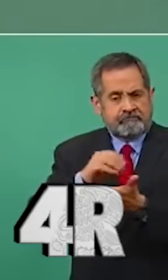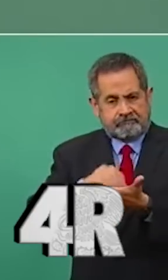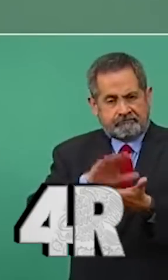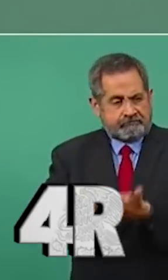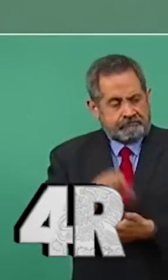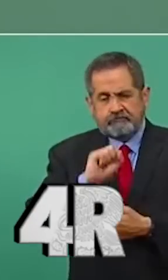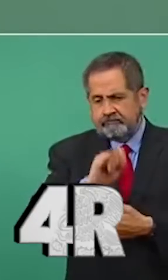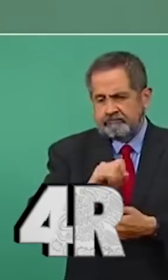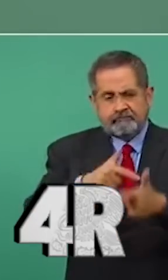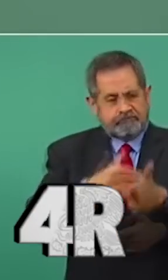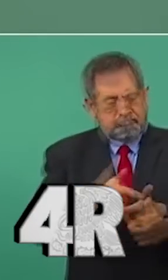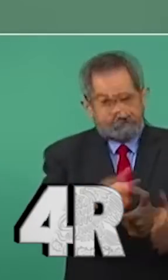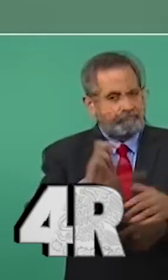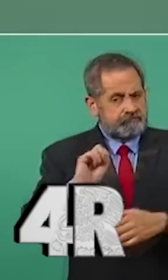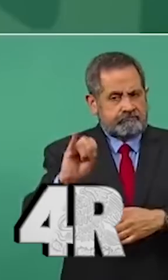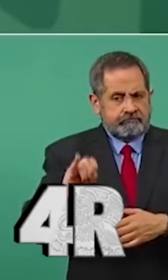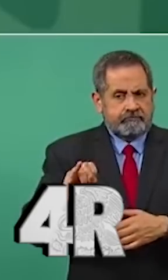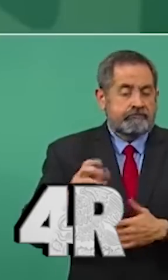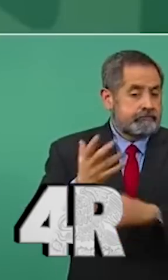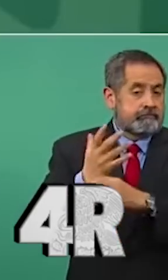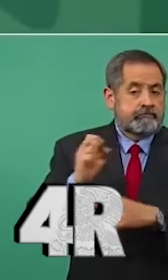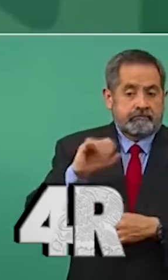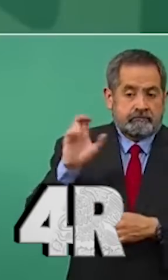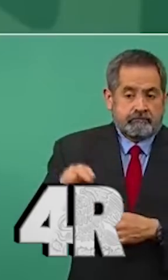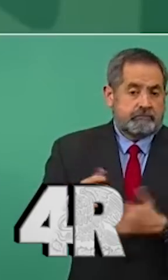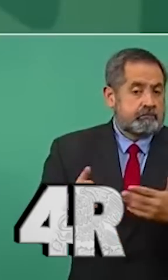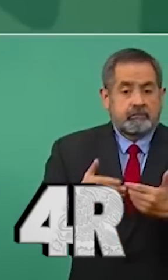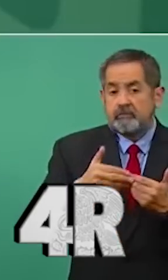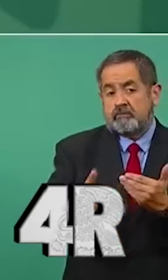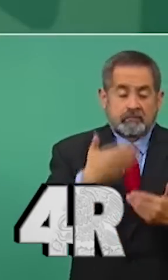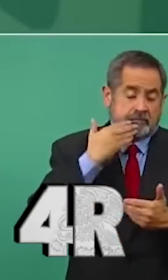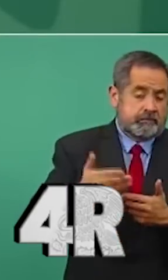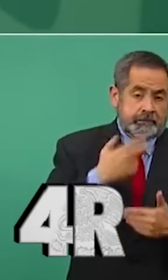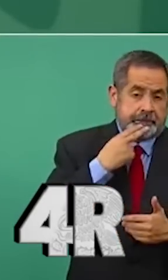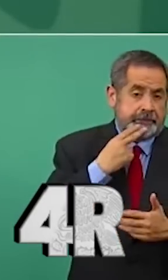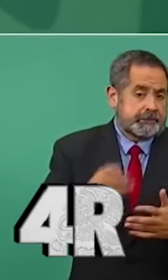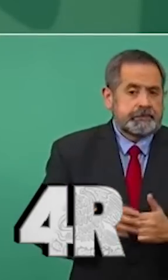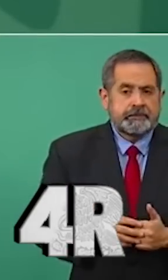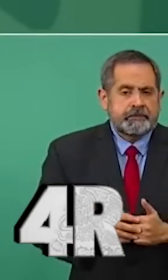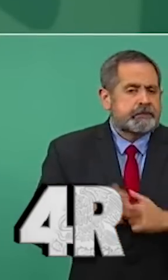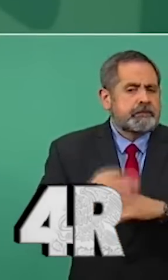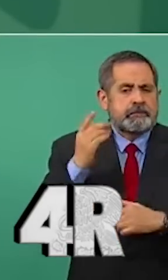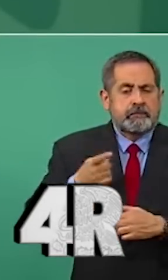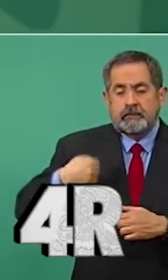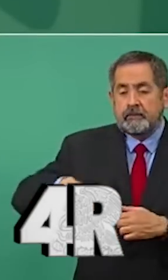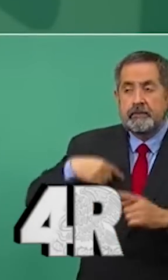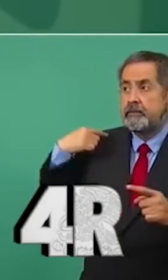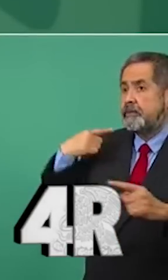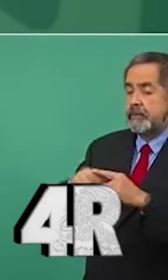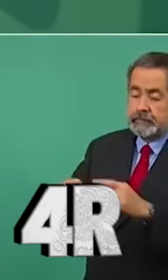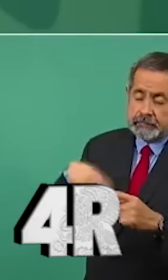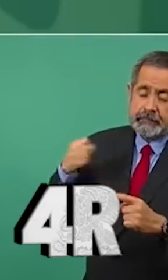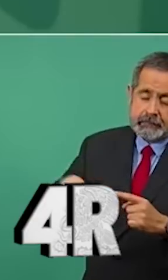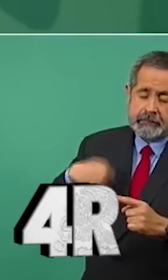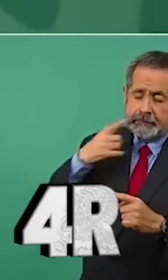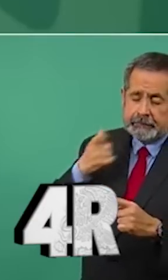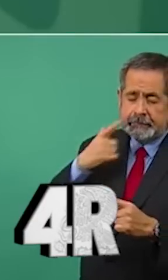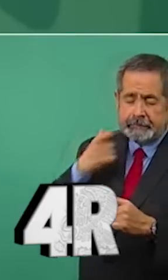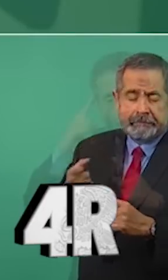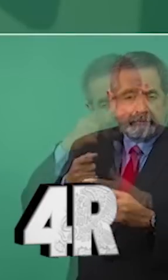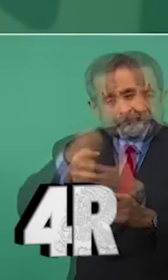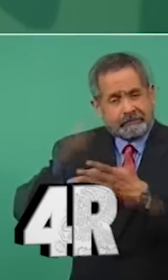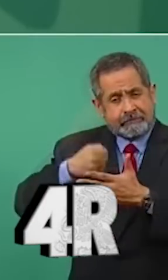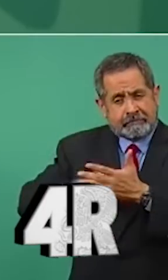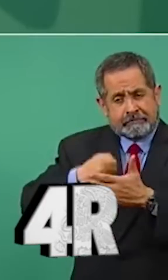está permitiendo. Es un avance, porque nos ha costado mucho, se ha batallado